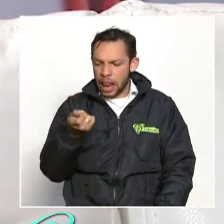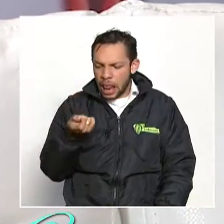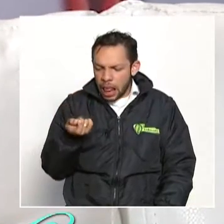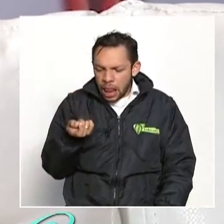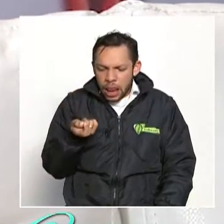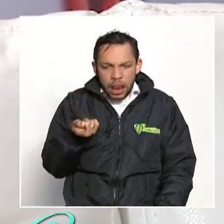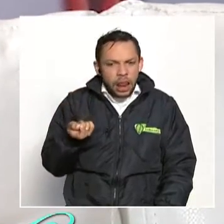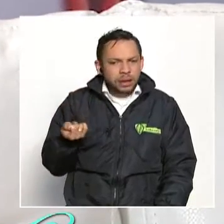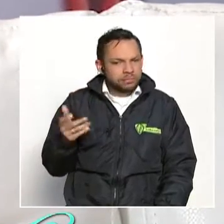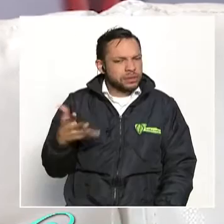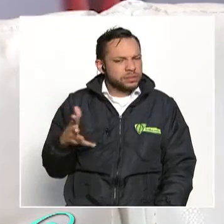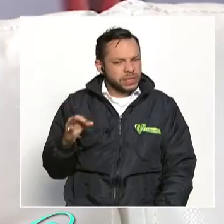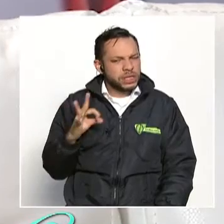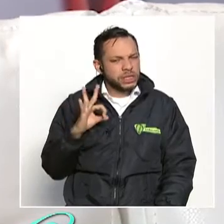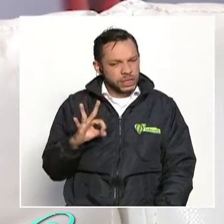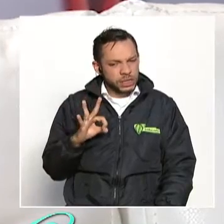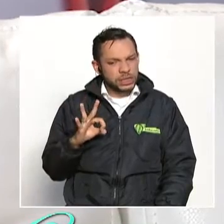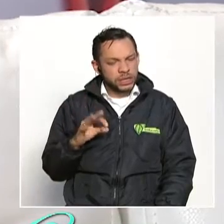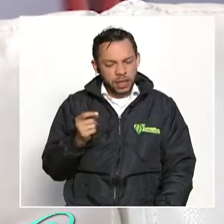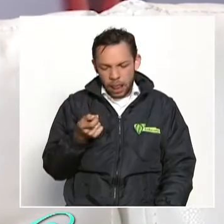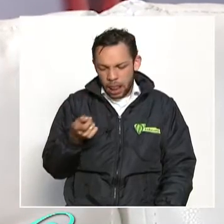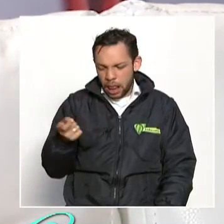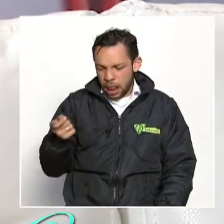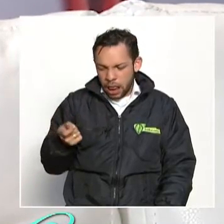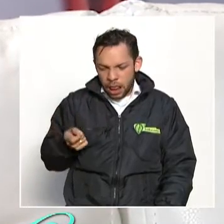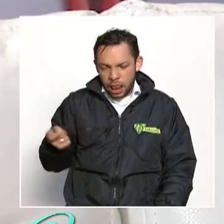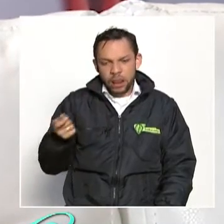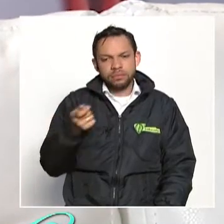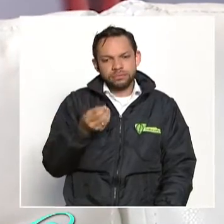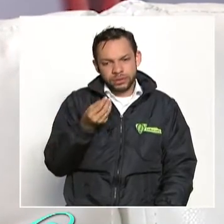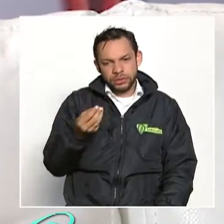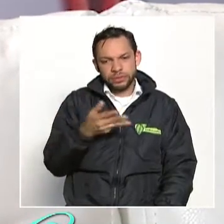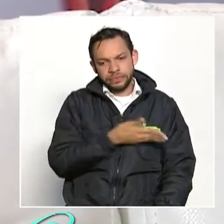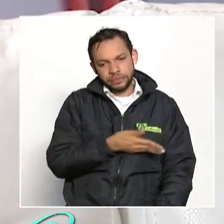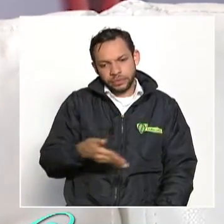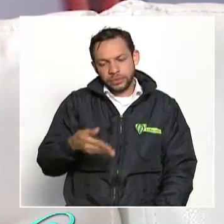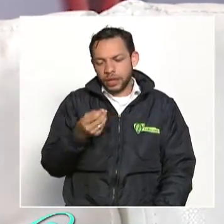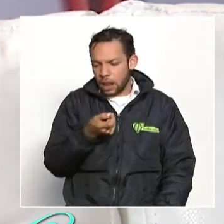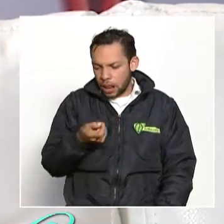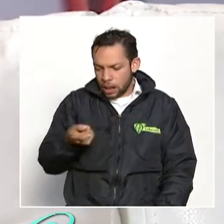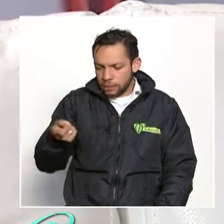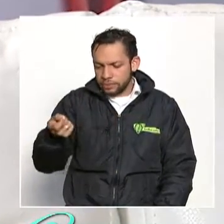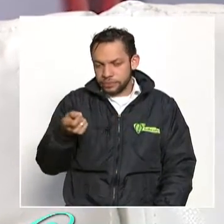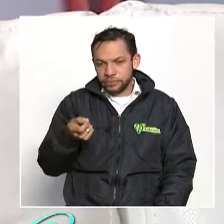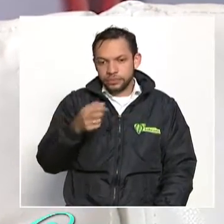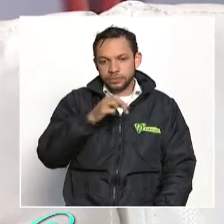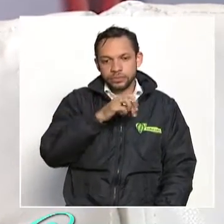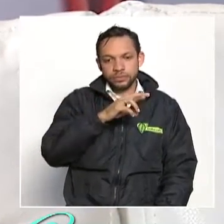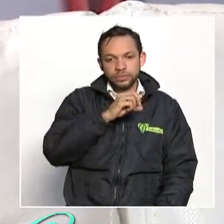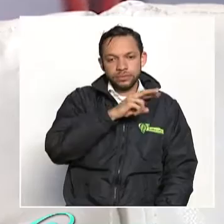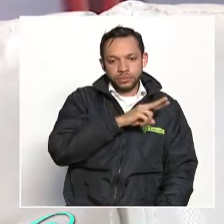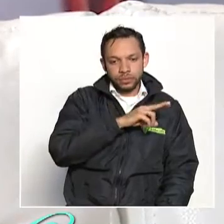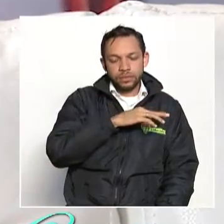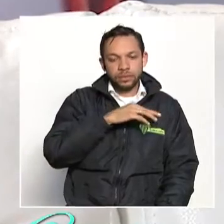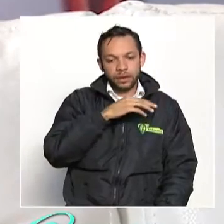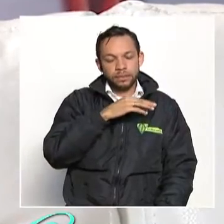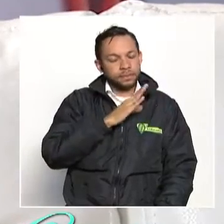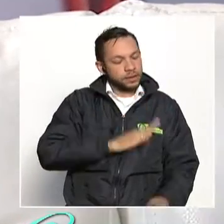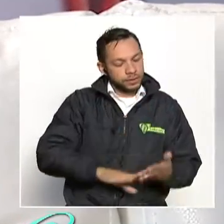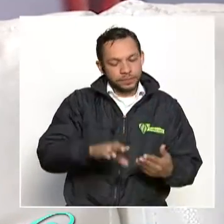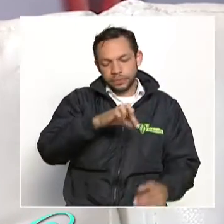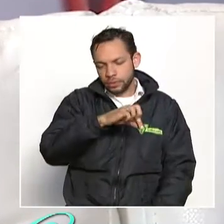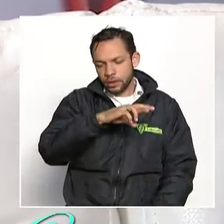bacterias, son como 3 o 4 cepas distintas, bacterias distintas que vienen ahí. Entonces, los probióticos son bacterias que son